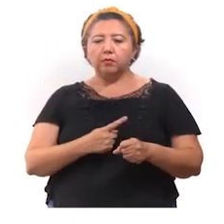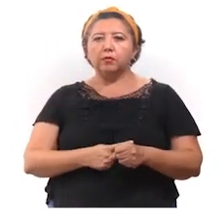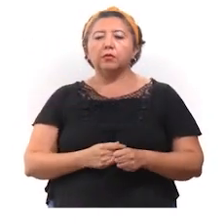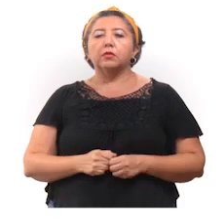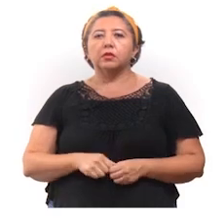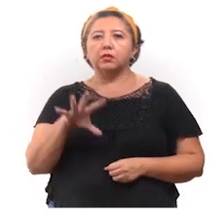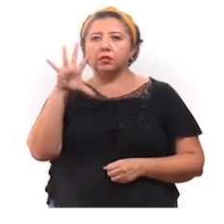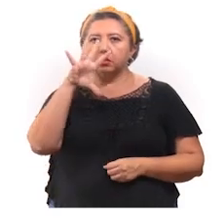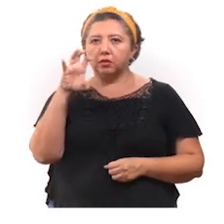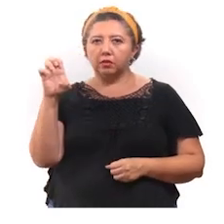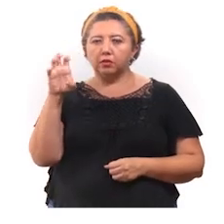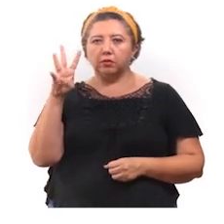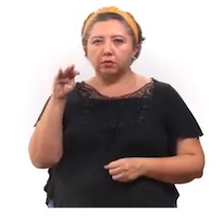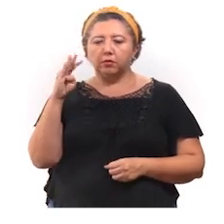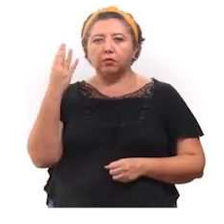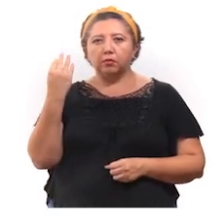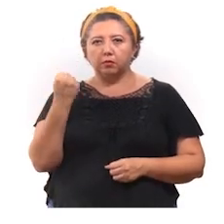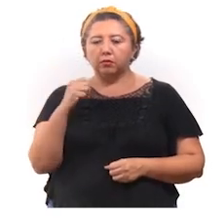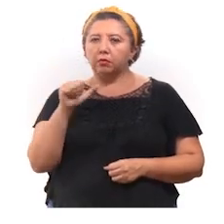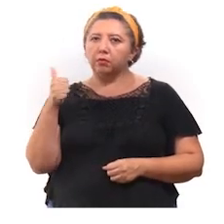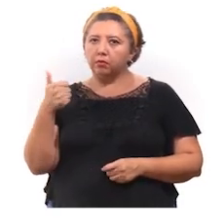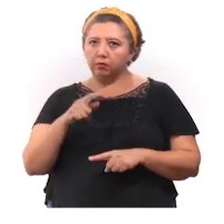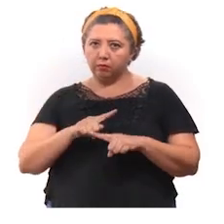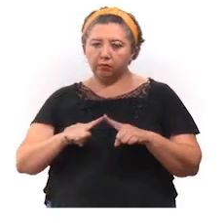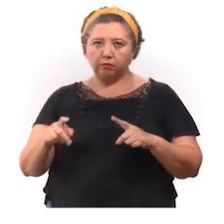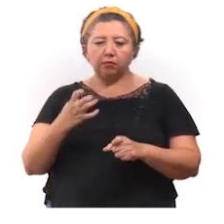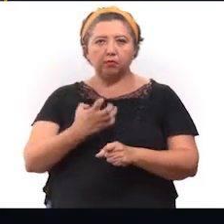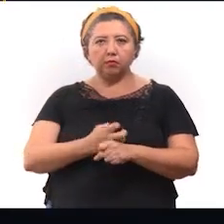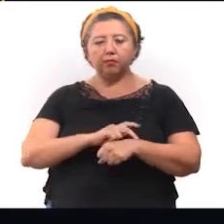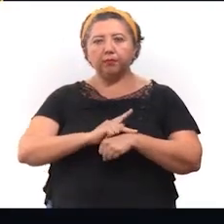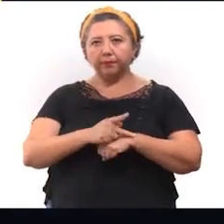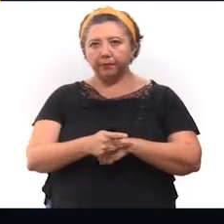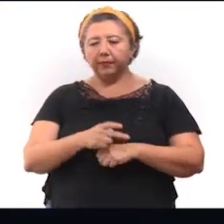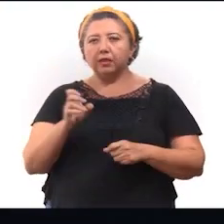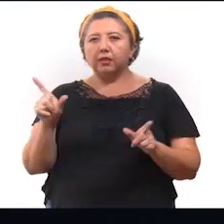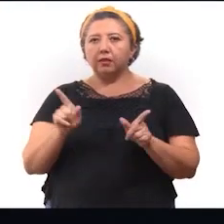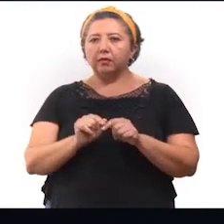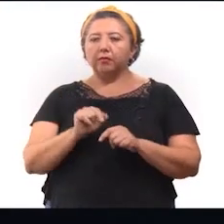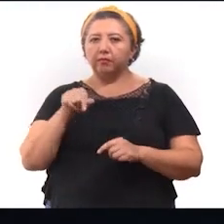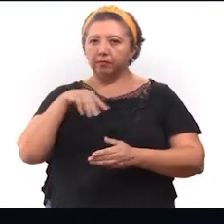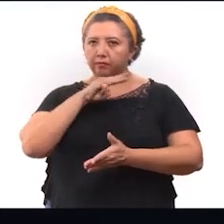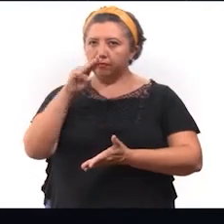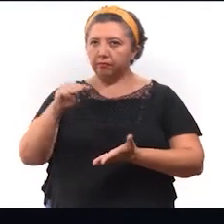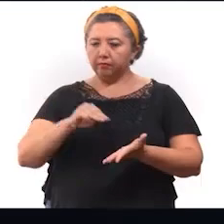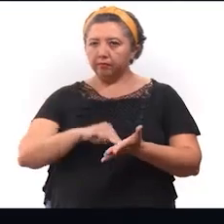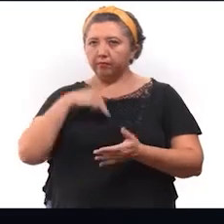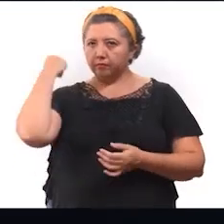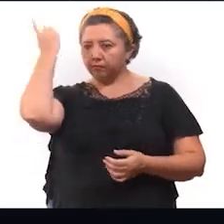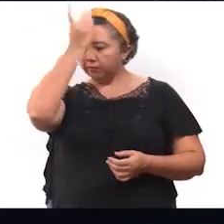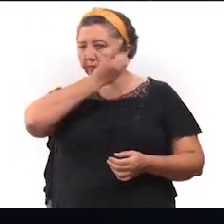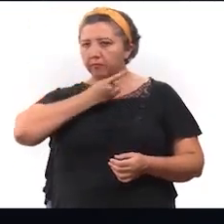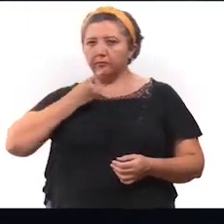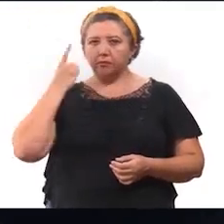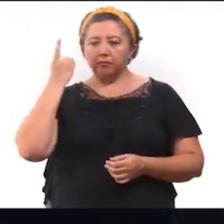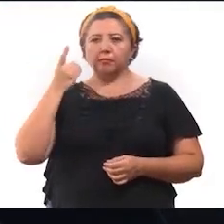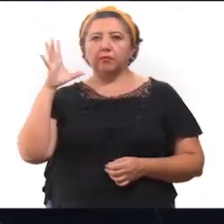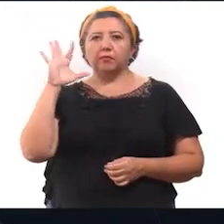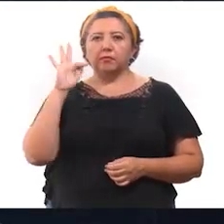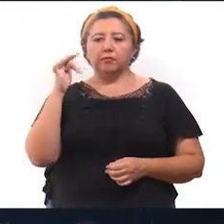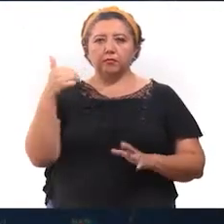positivos, 599 son de otro país u otro estado. Específicamente en Mérida se han diagnosticado